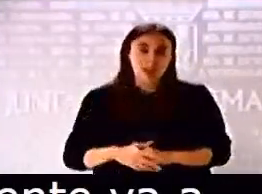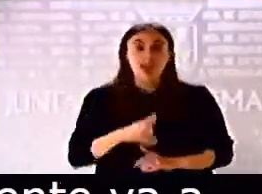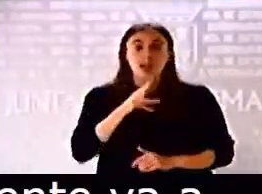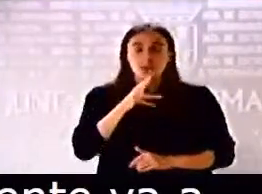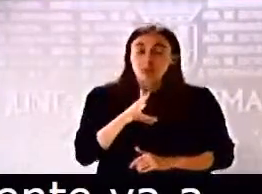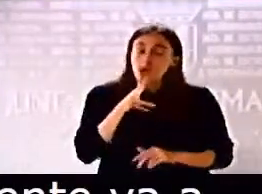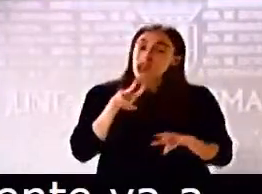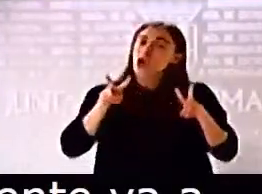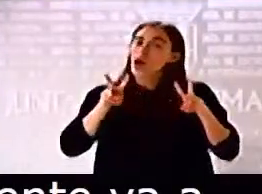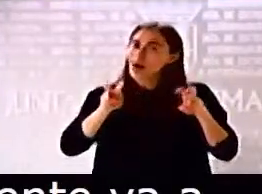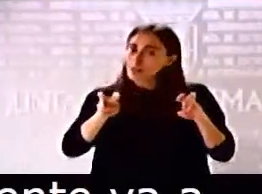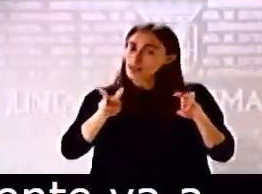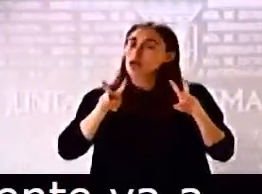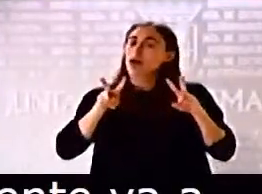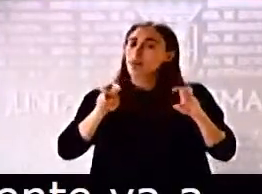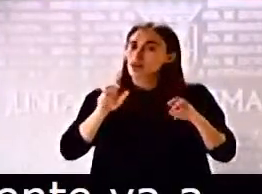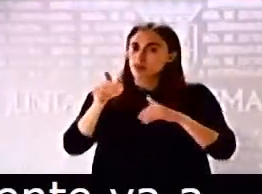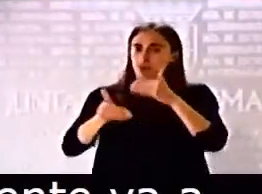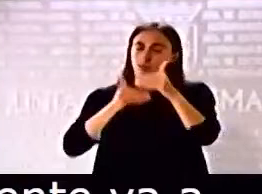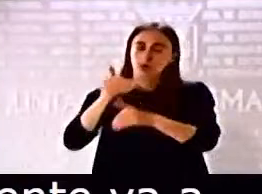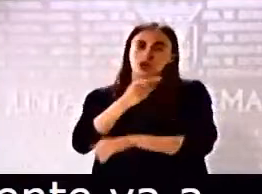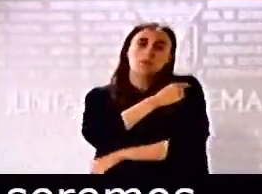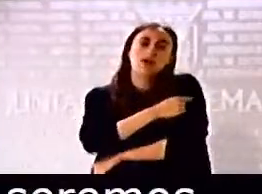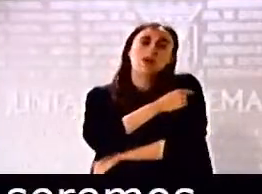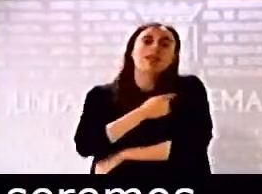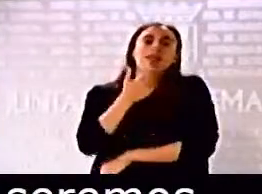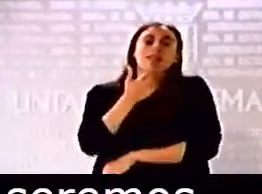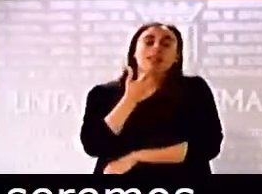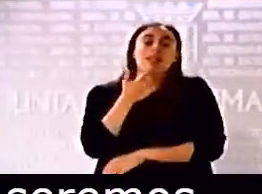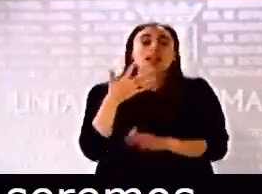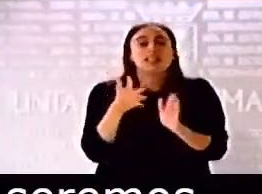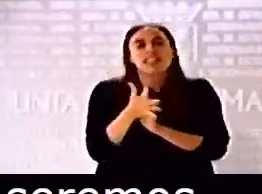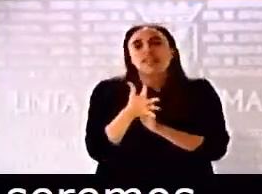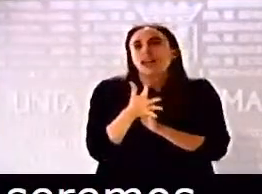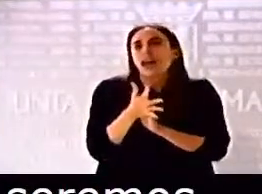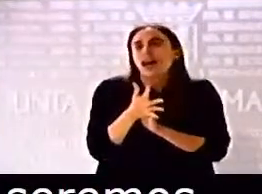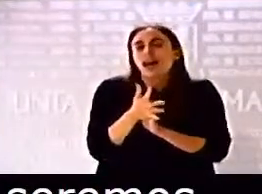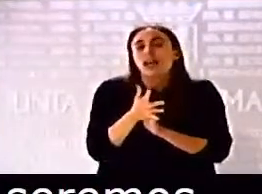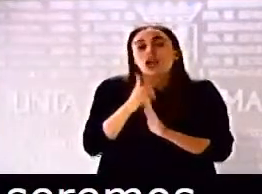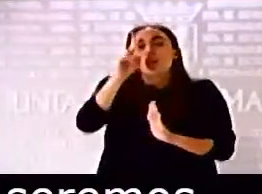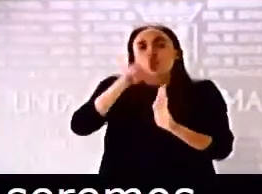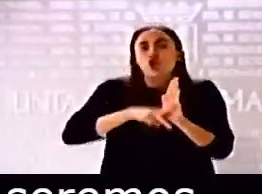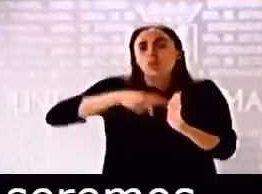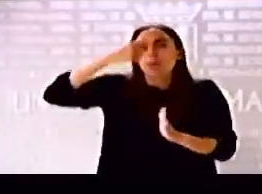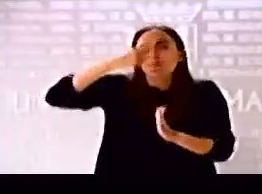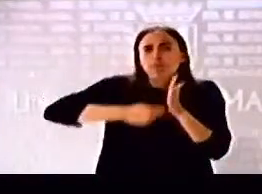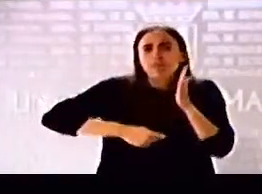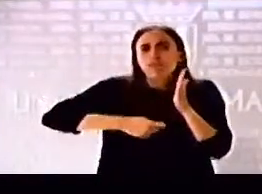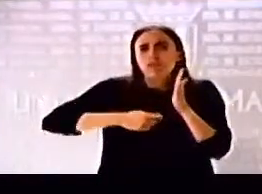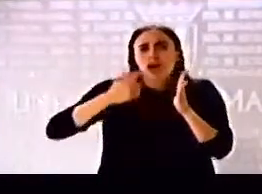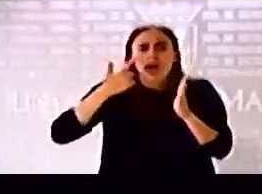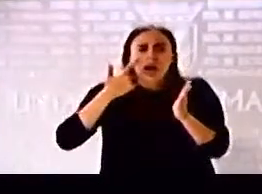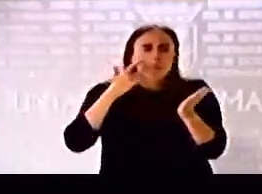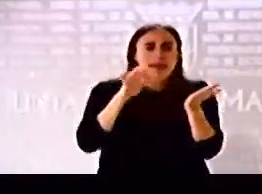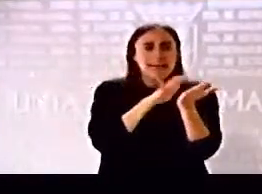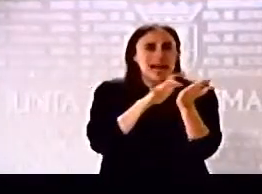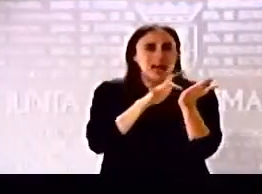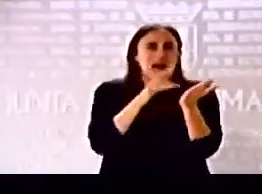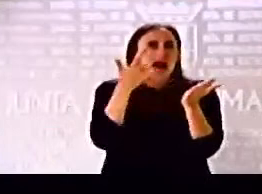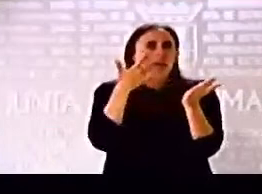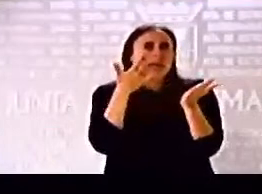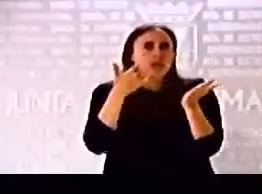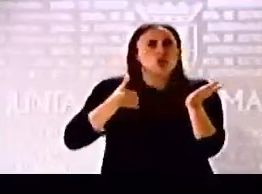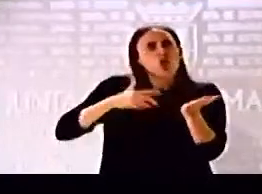al principio de todo el proceso de vacunación, no se puede hacer una regla de 3 cuando salían esas calculadoras de cuándo me